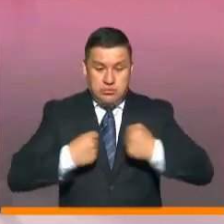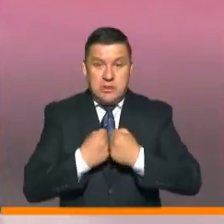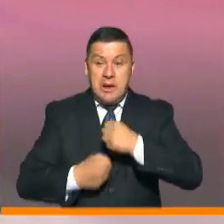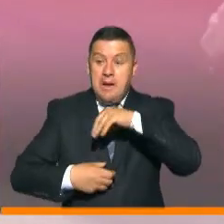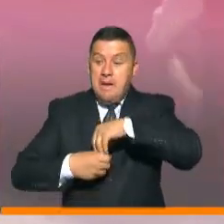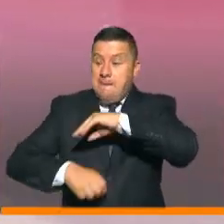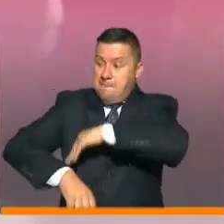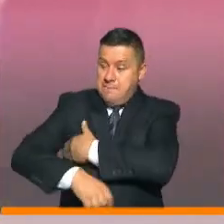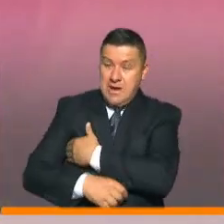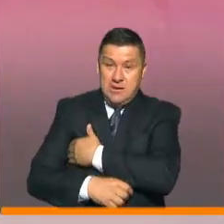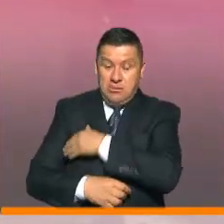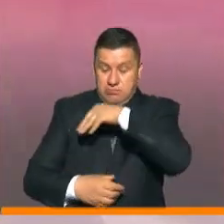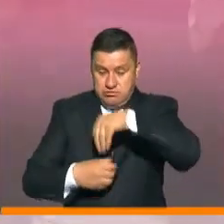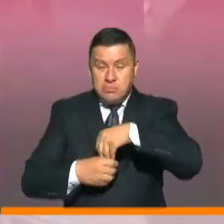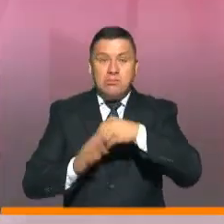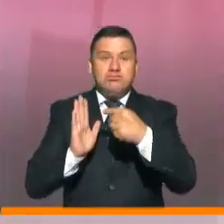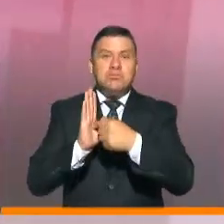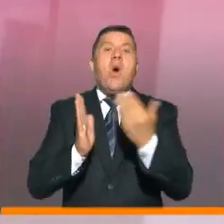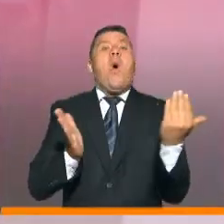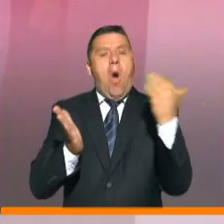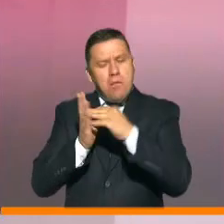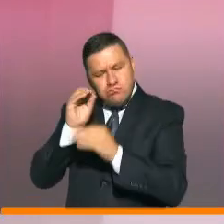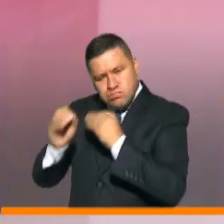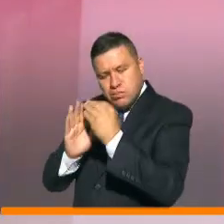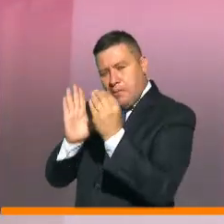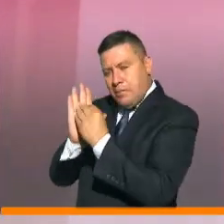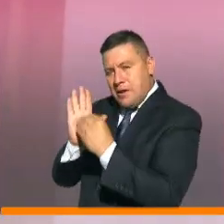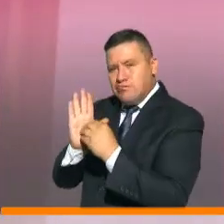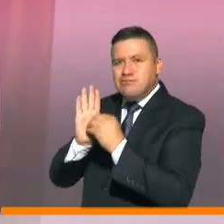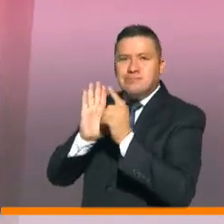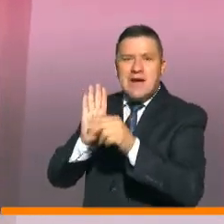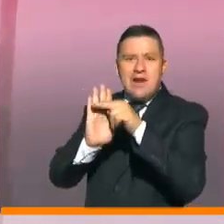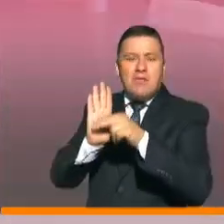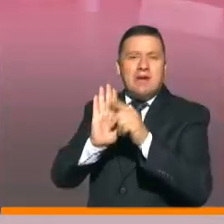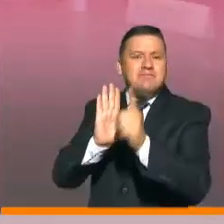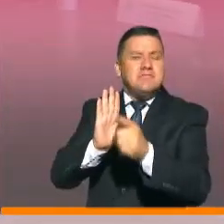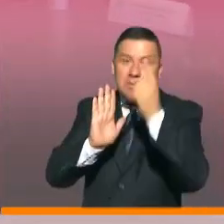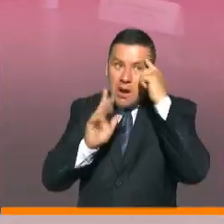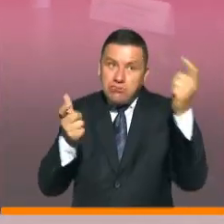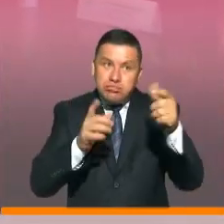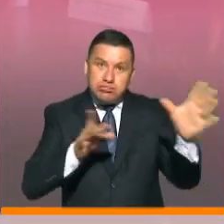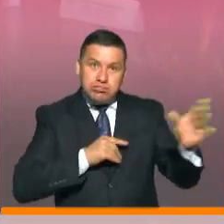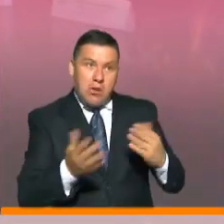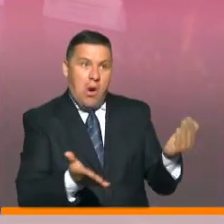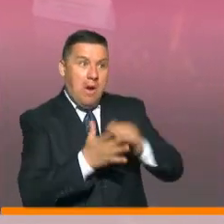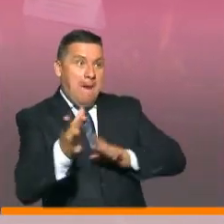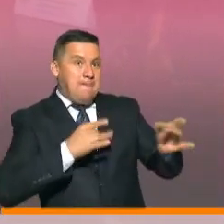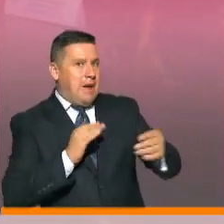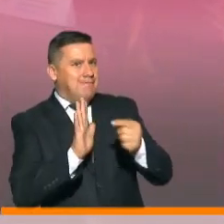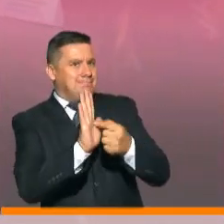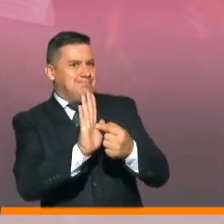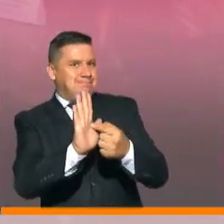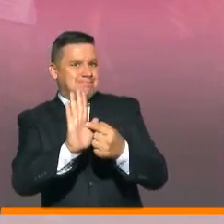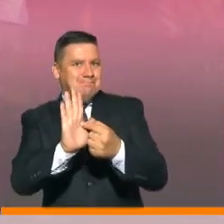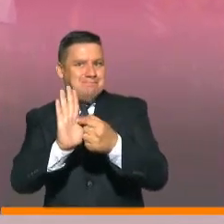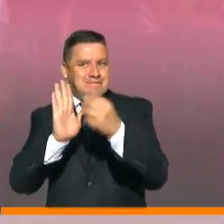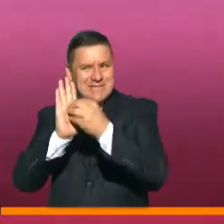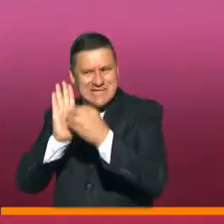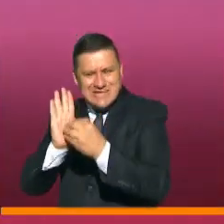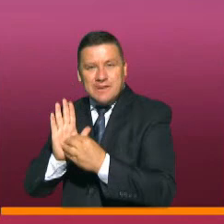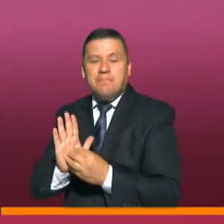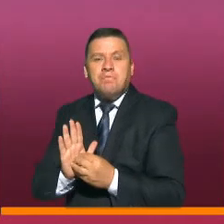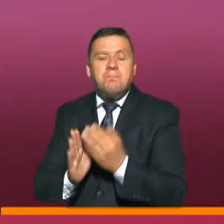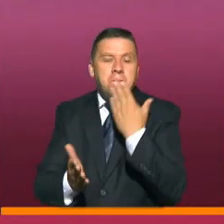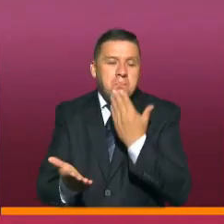del Interior emitieron una nueva circular conjunta con medidas para disminuir el riesgo de nuevos contagios por COVID-19.